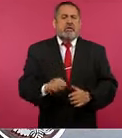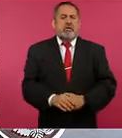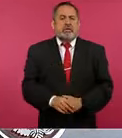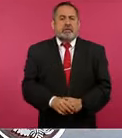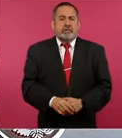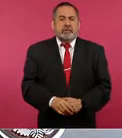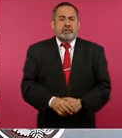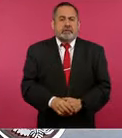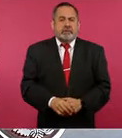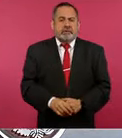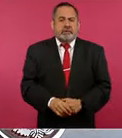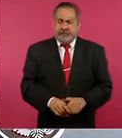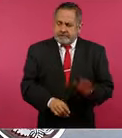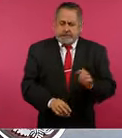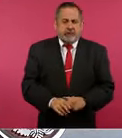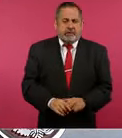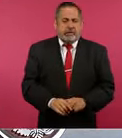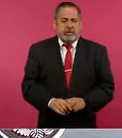Que no